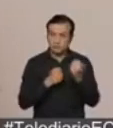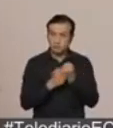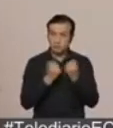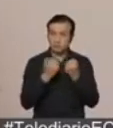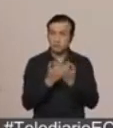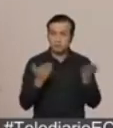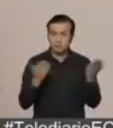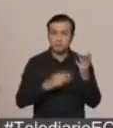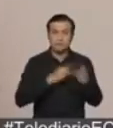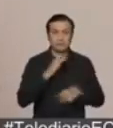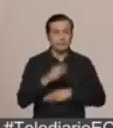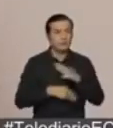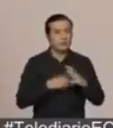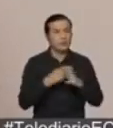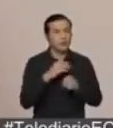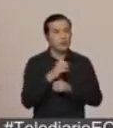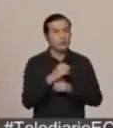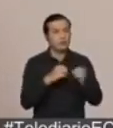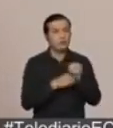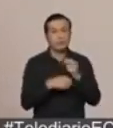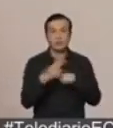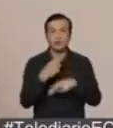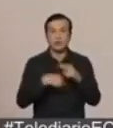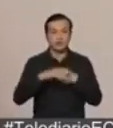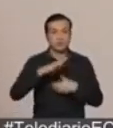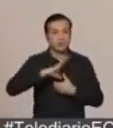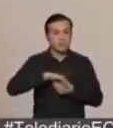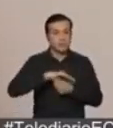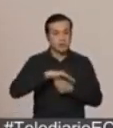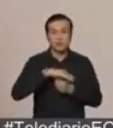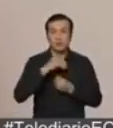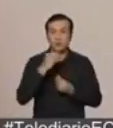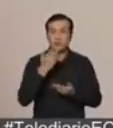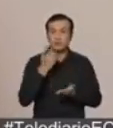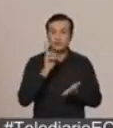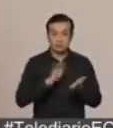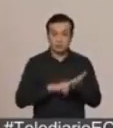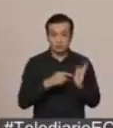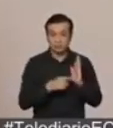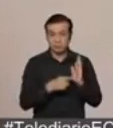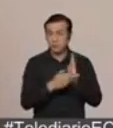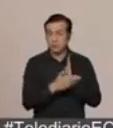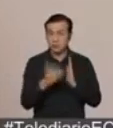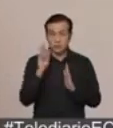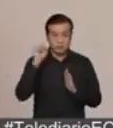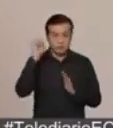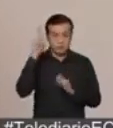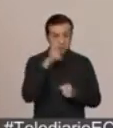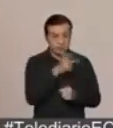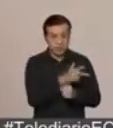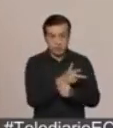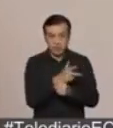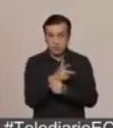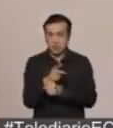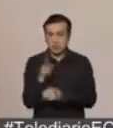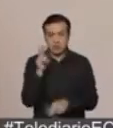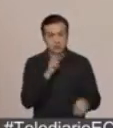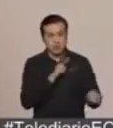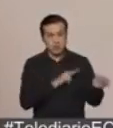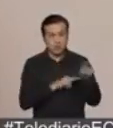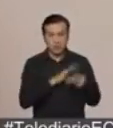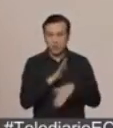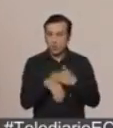al mundo exterior. Las oficinas comerciales, las embajadas enviaron una misiva, incluso con un video promocional respecto a